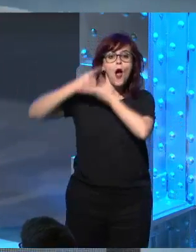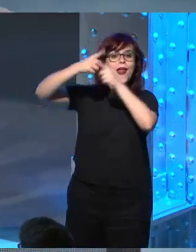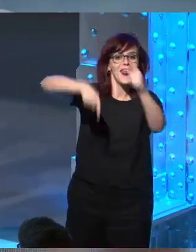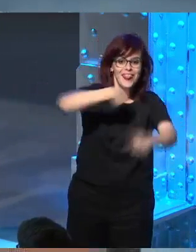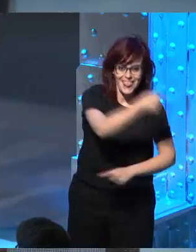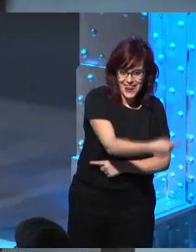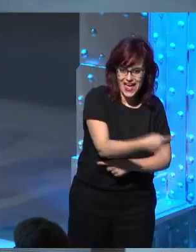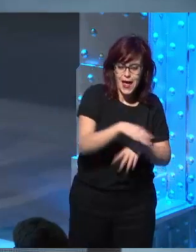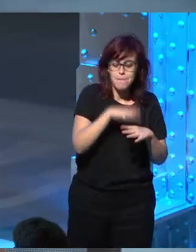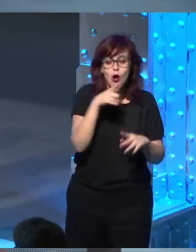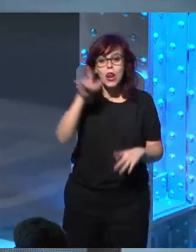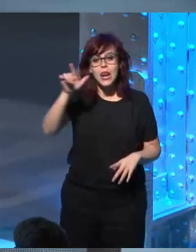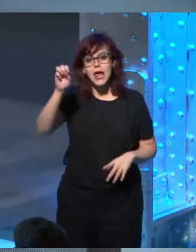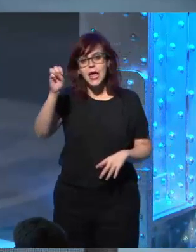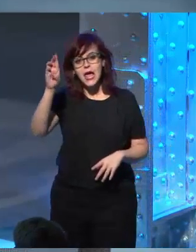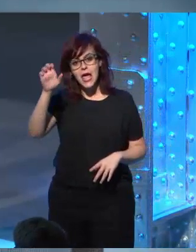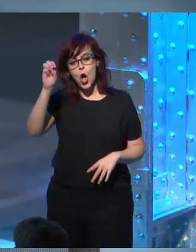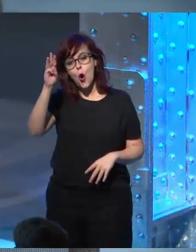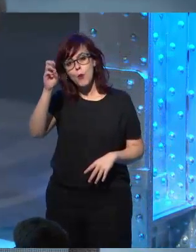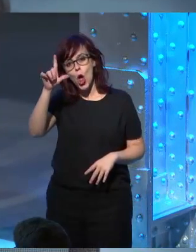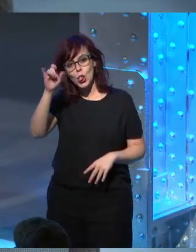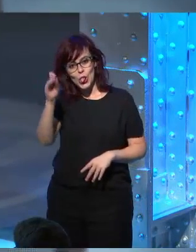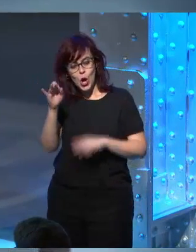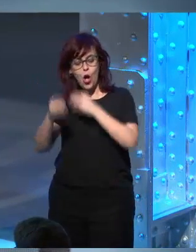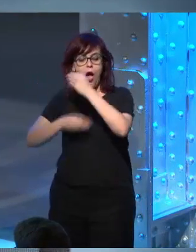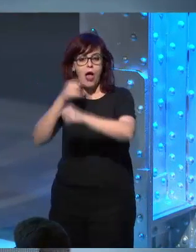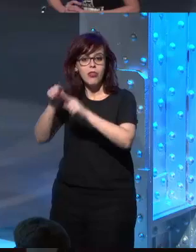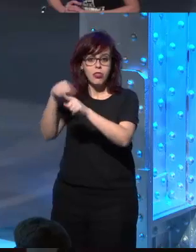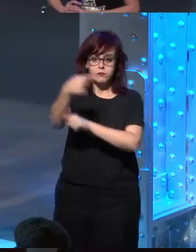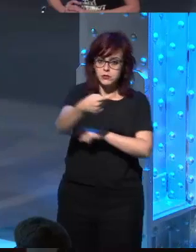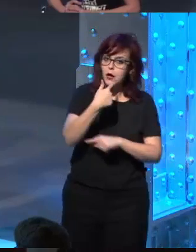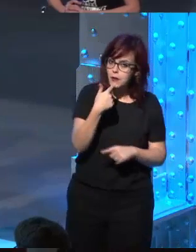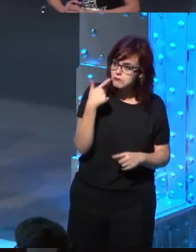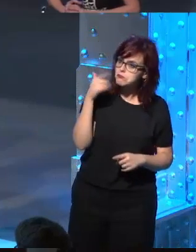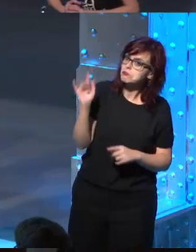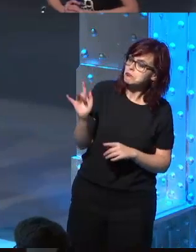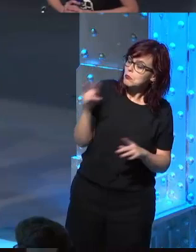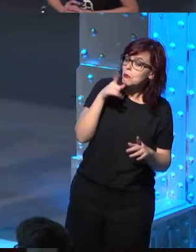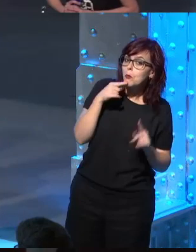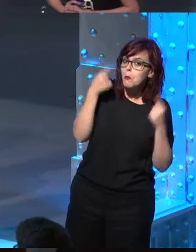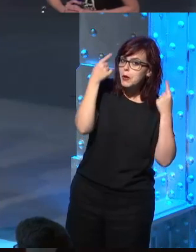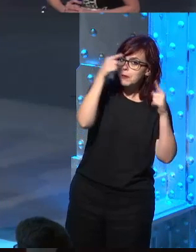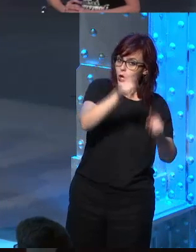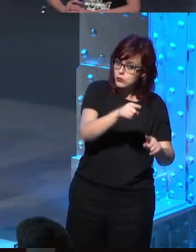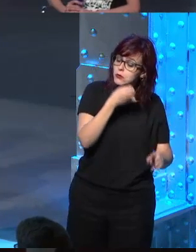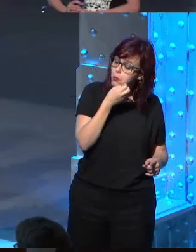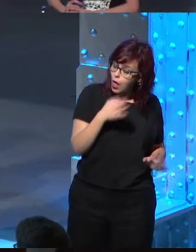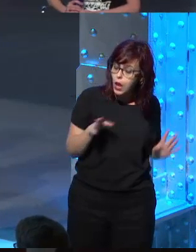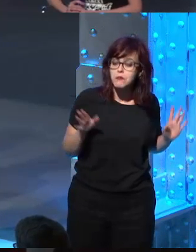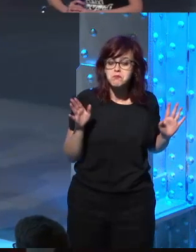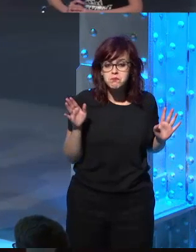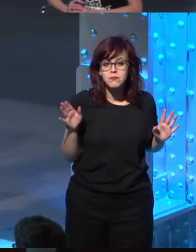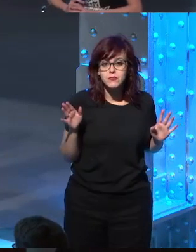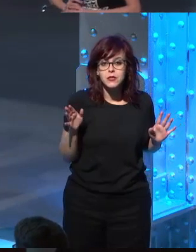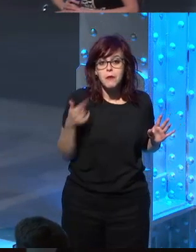como heredera de lo que Leopoldo hizo en 2008, Que ¿no? los tacos los suelte ella y yo hago con lo otro. Claro, no, esto está muy bien pensado. No, pero quiero